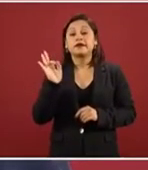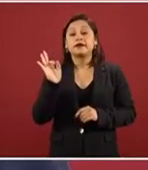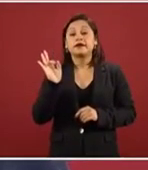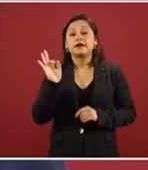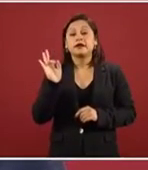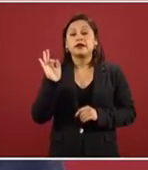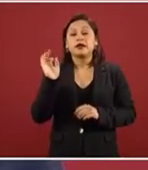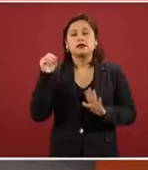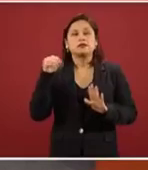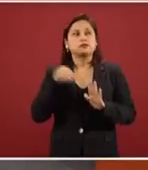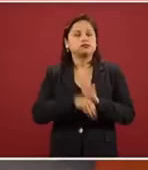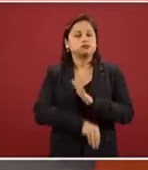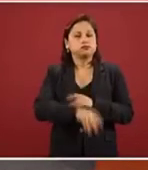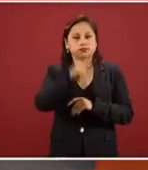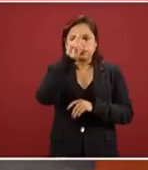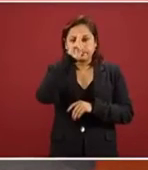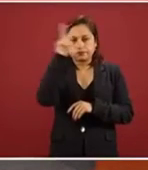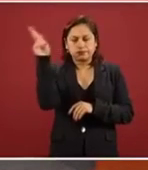muy mal,